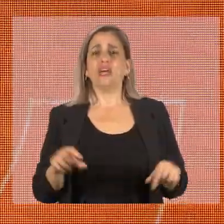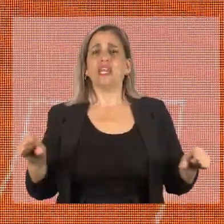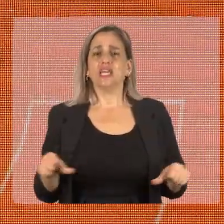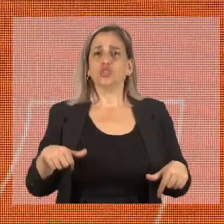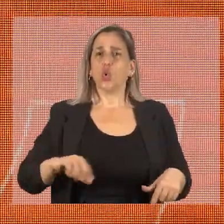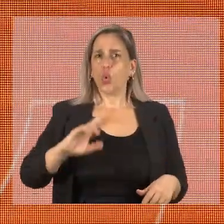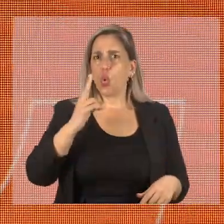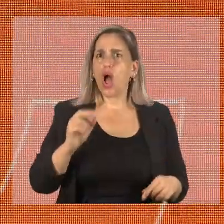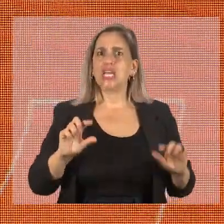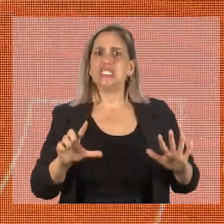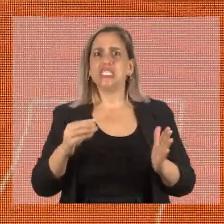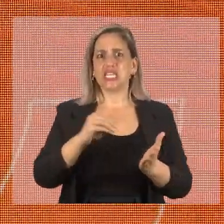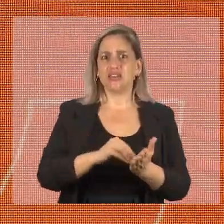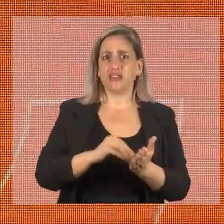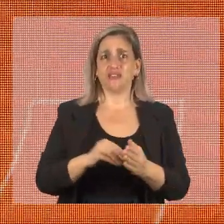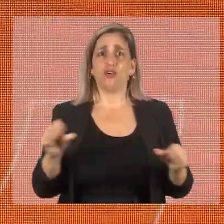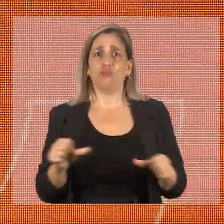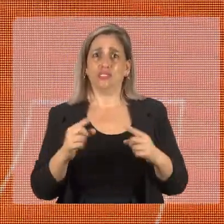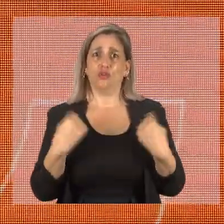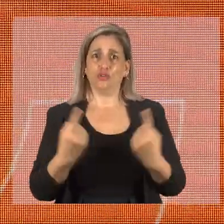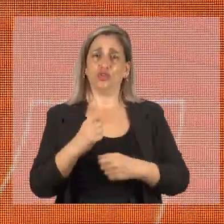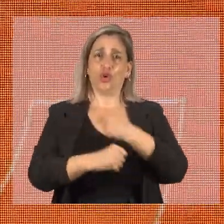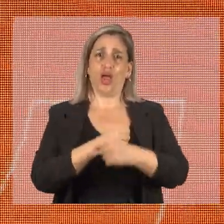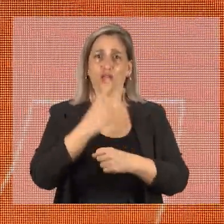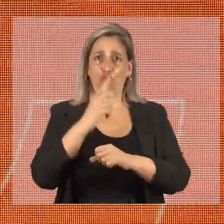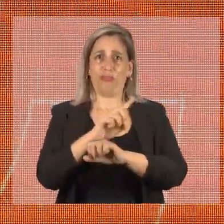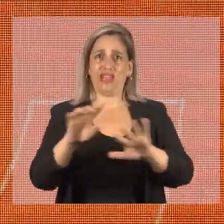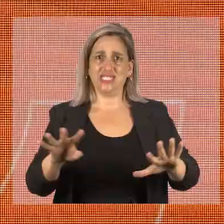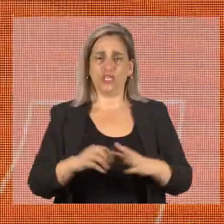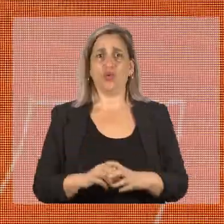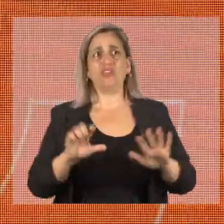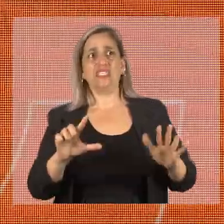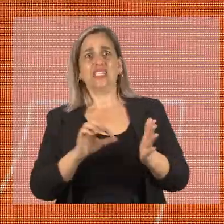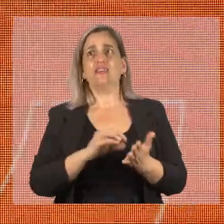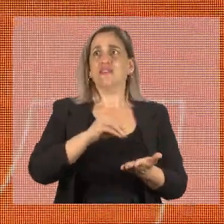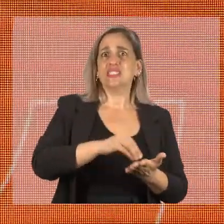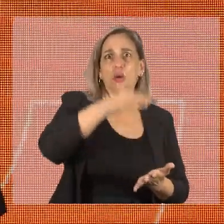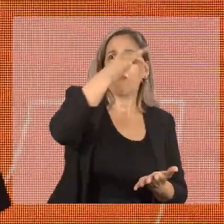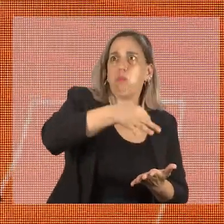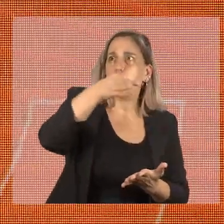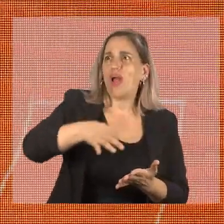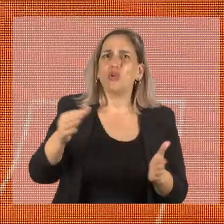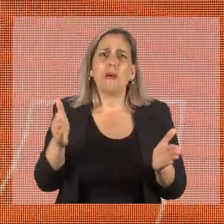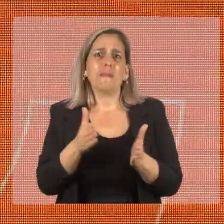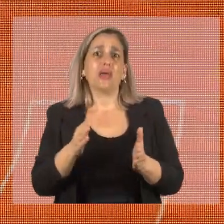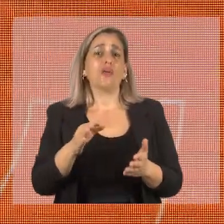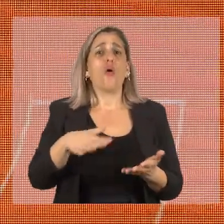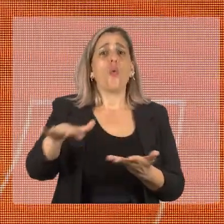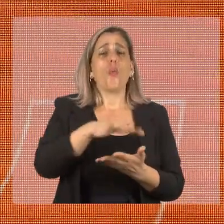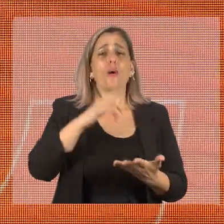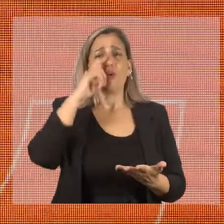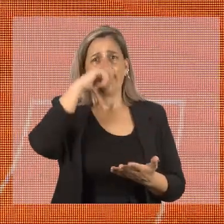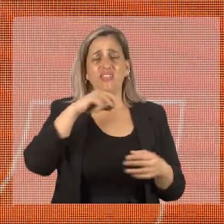haber recorrido todo el país 7 veces, como lo recorrimos nosotros en el 2019, 7 veces, al poblado más chiquito y a cualquier barrio de